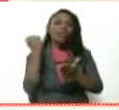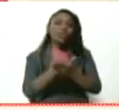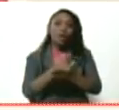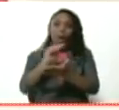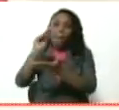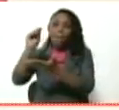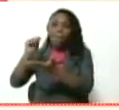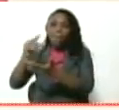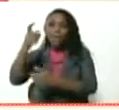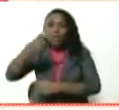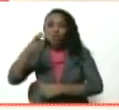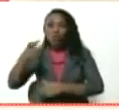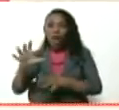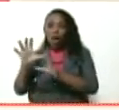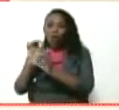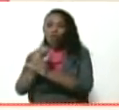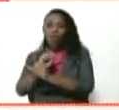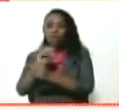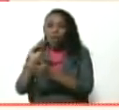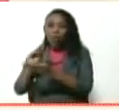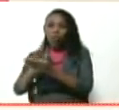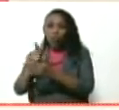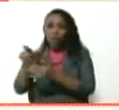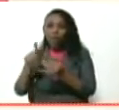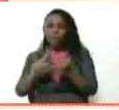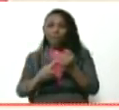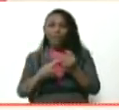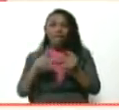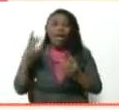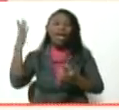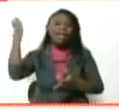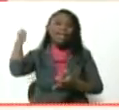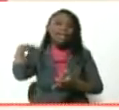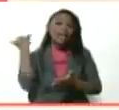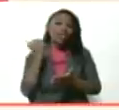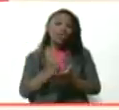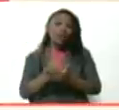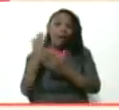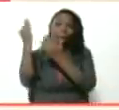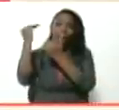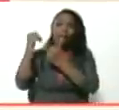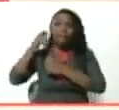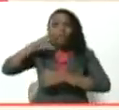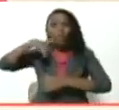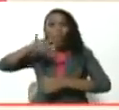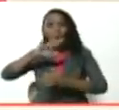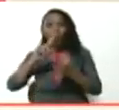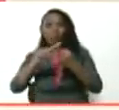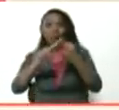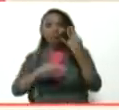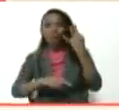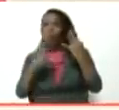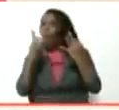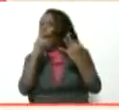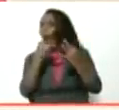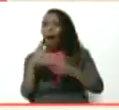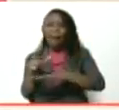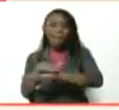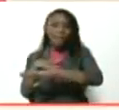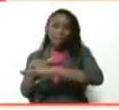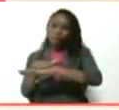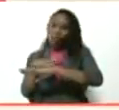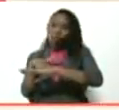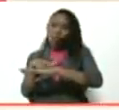en el cargo, la confianza de la persona que lo colocó en el cargo. Y traiciona la esperanza de un pueblo. No tiene perdón al